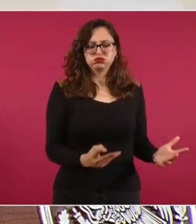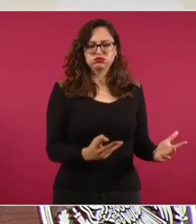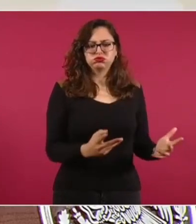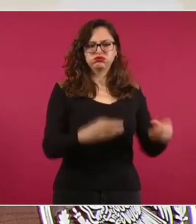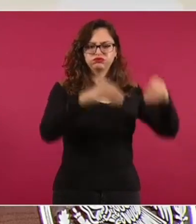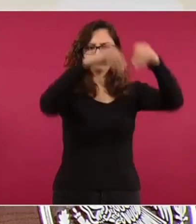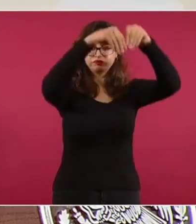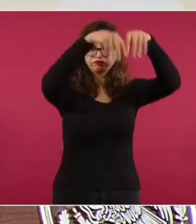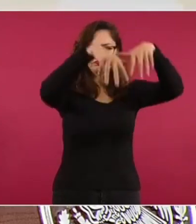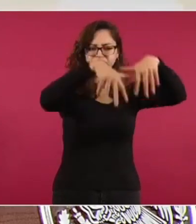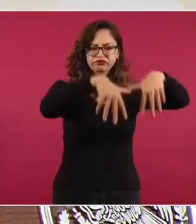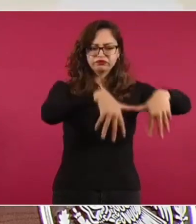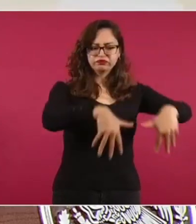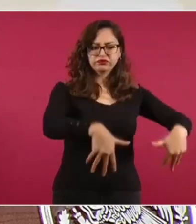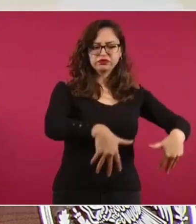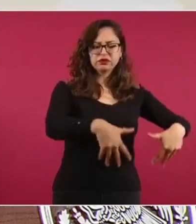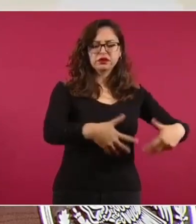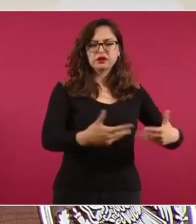favorecer